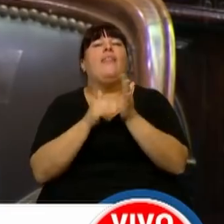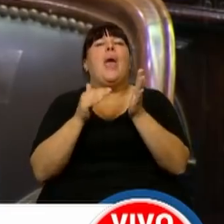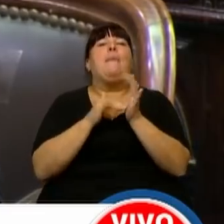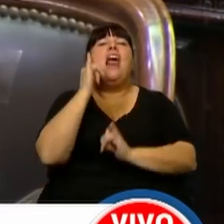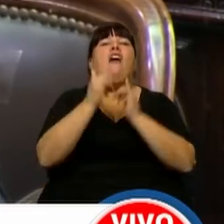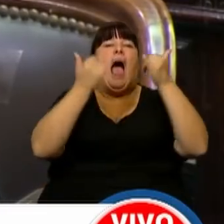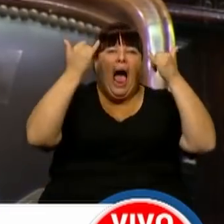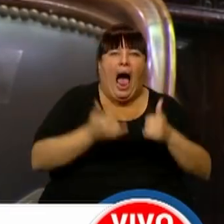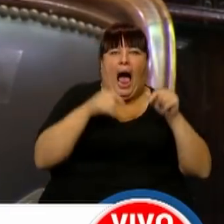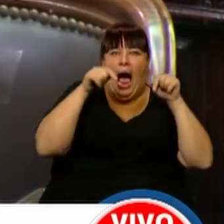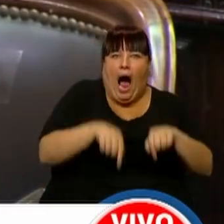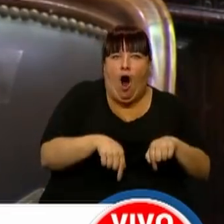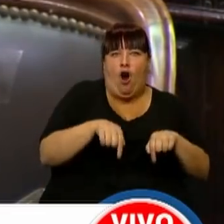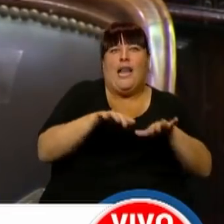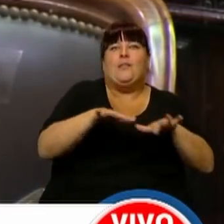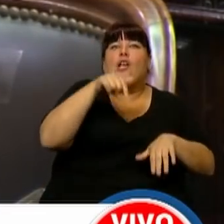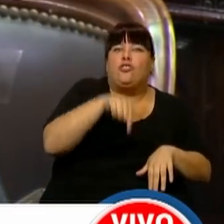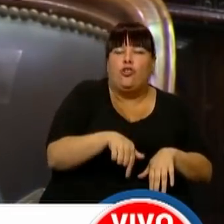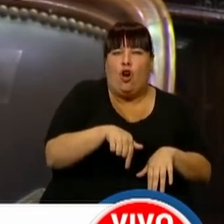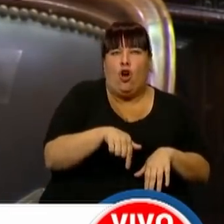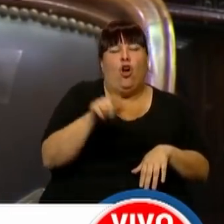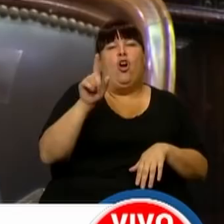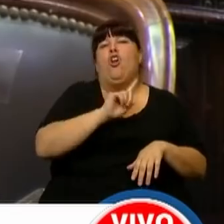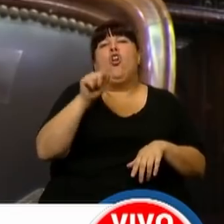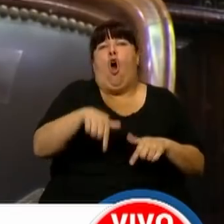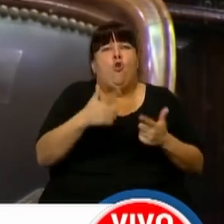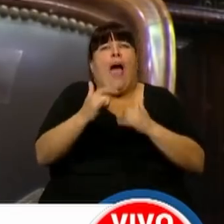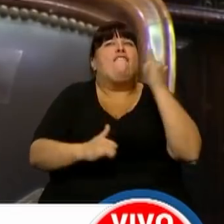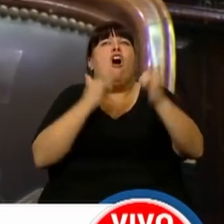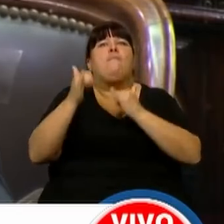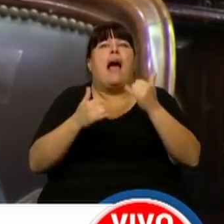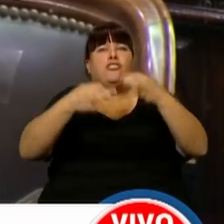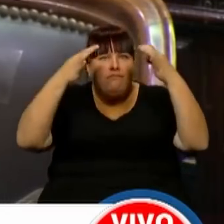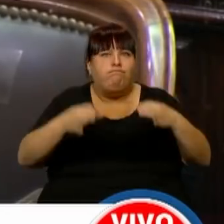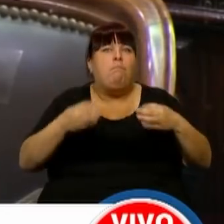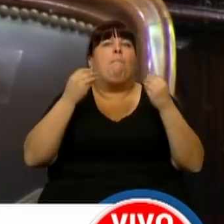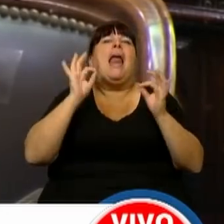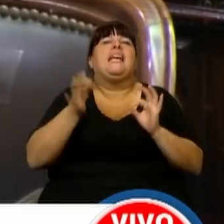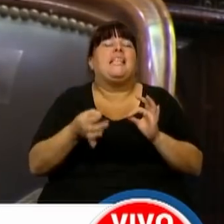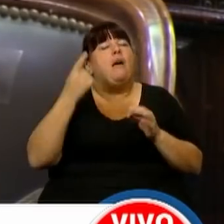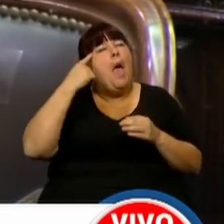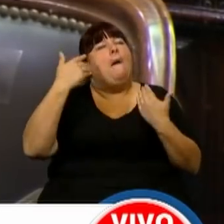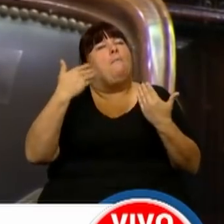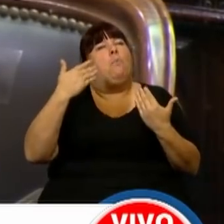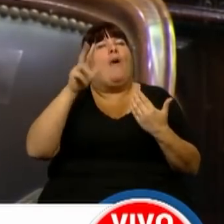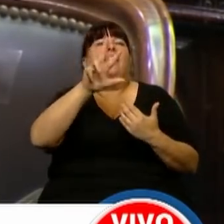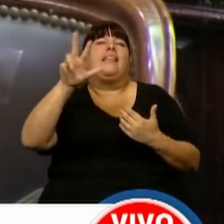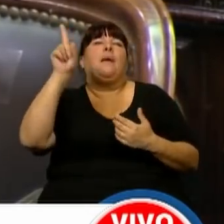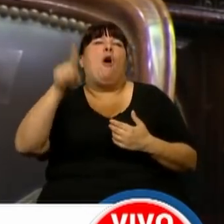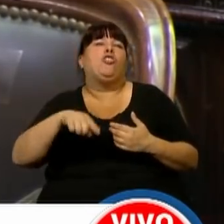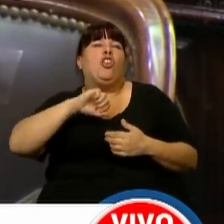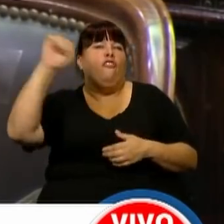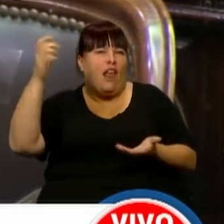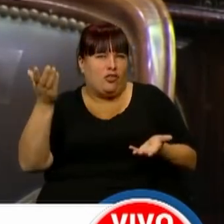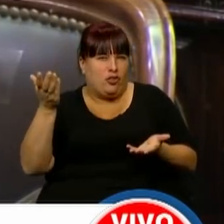la información que nosotros tenemos disponibles hoy. Y no hay hoy ninguna información disponible que permita inferir que va a ser